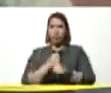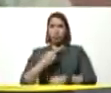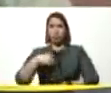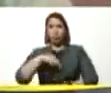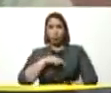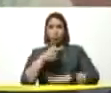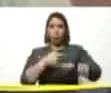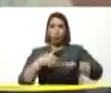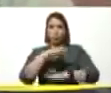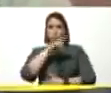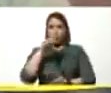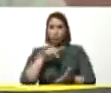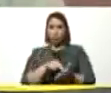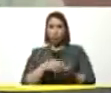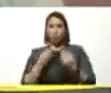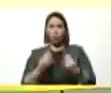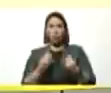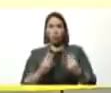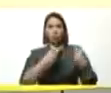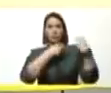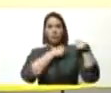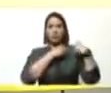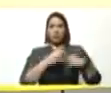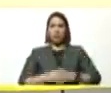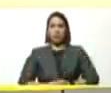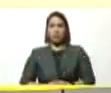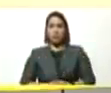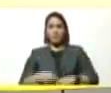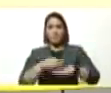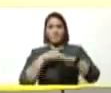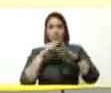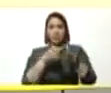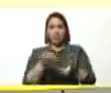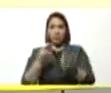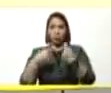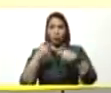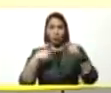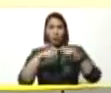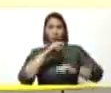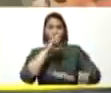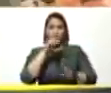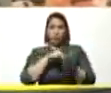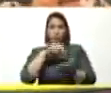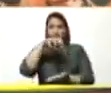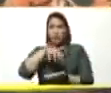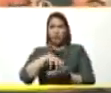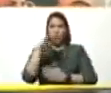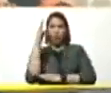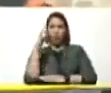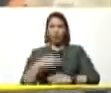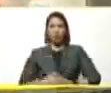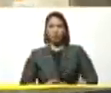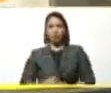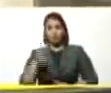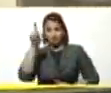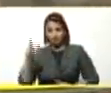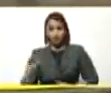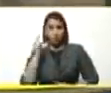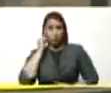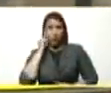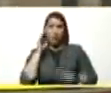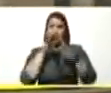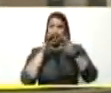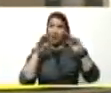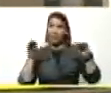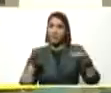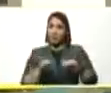gobierno nacional como representante del Ministerio de Comercio Nacional aquí en el estado Lara. Para ella la Navidad, bueno,